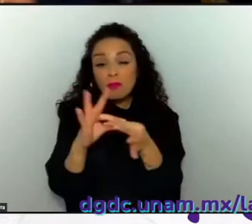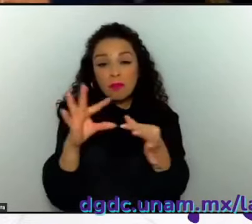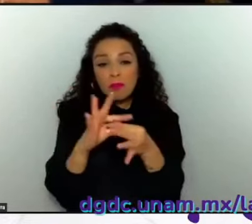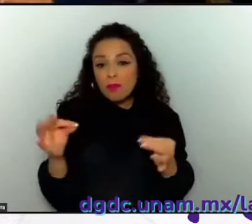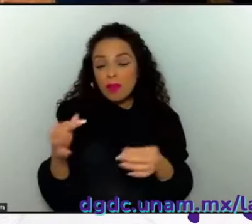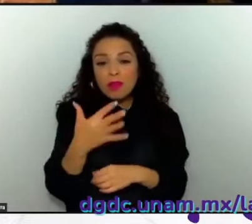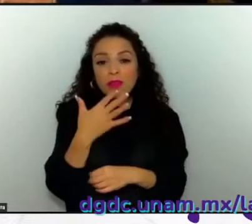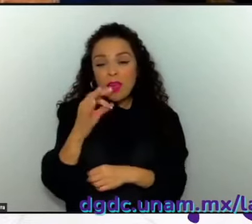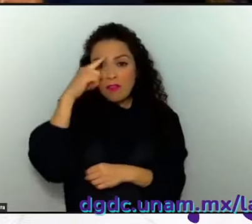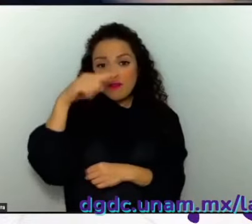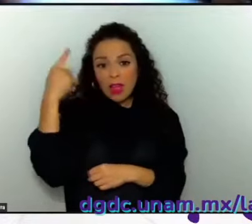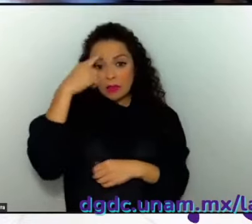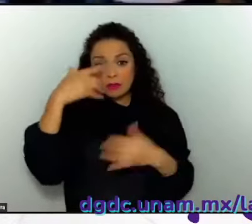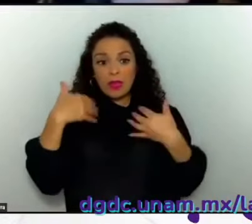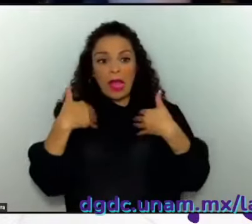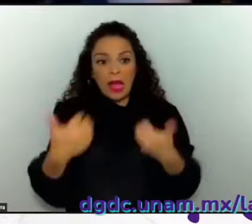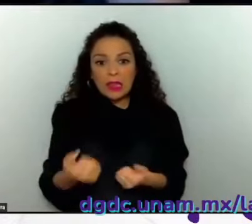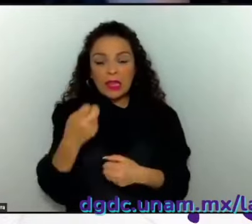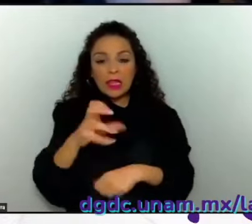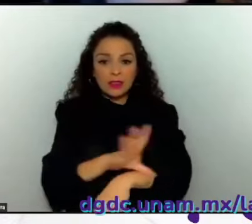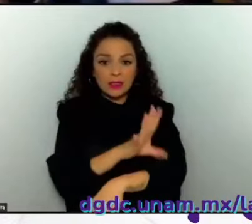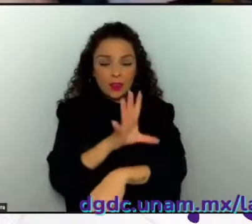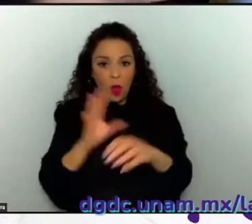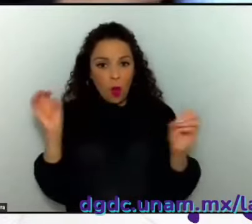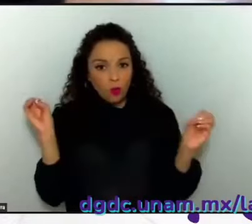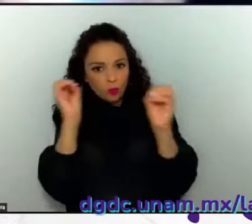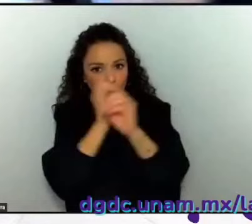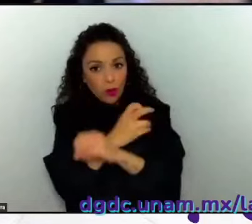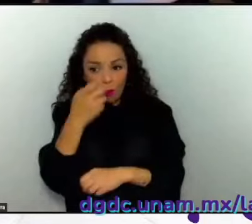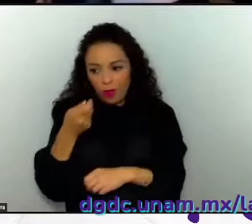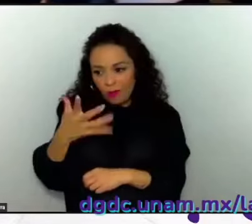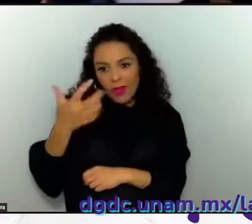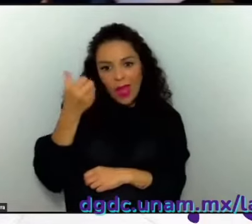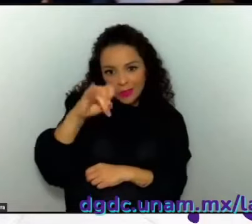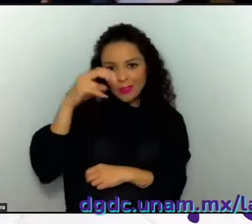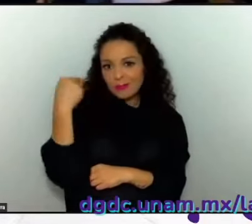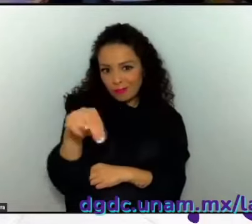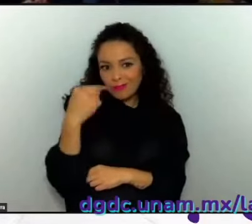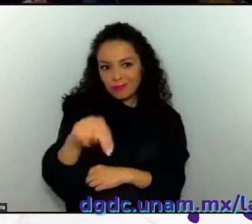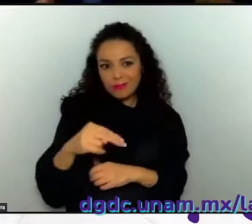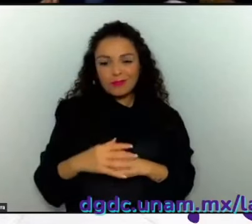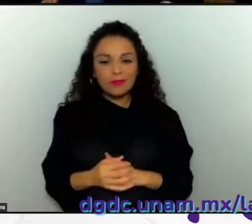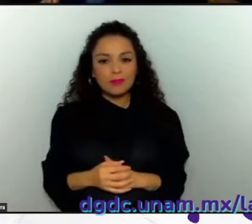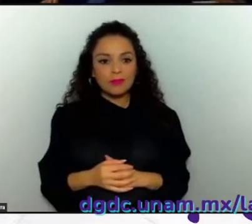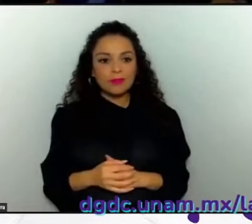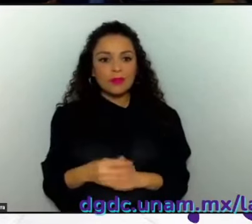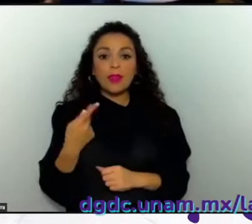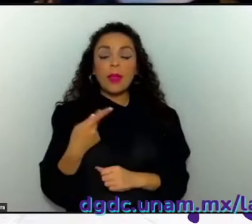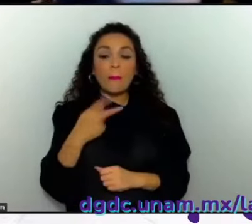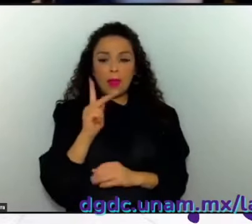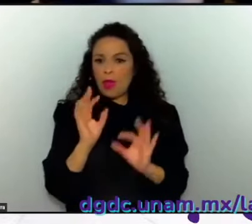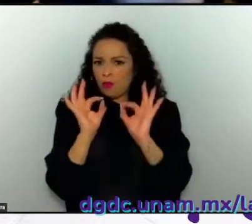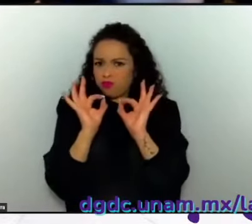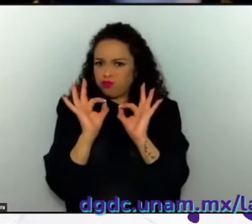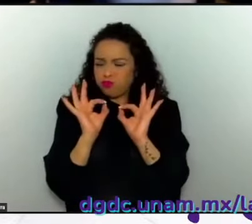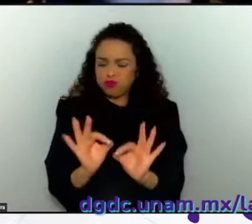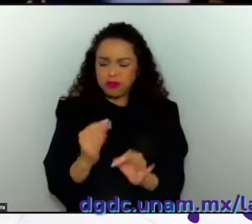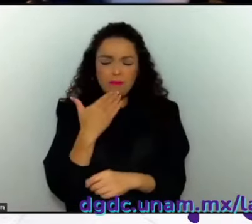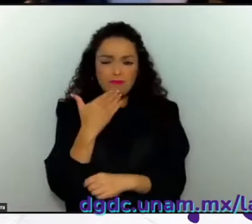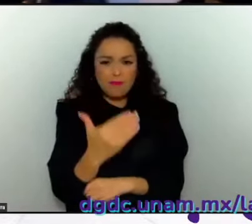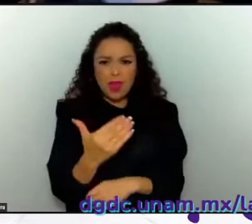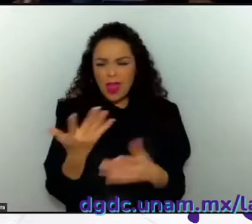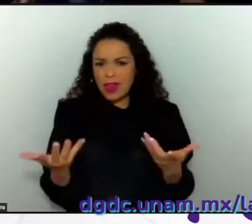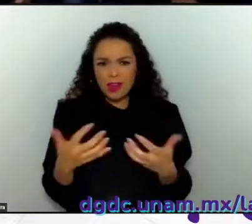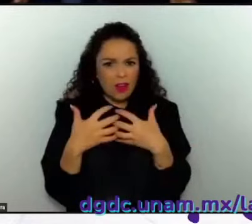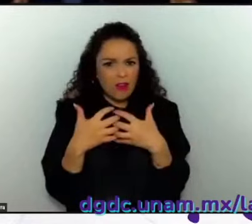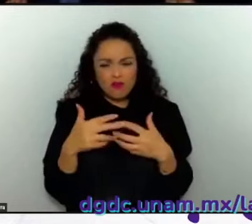energía oscura y los modelos estos, por eso se llaman así. Y bueno, pero los modelos funcionan y funcionan precioso, es impresionante. Entonces, para mí,